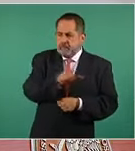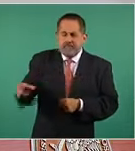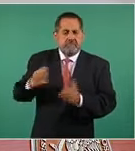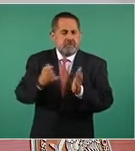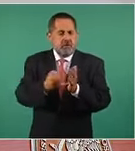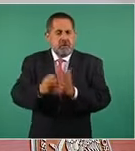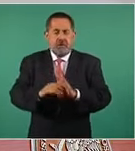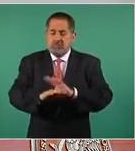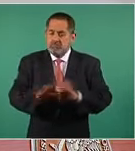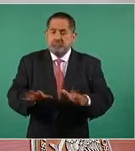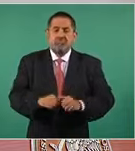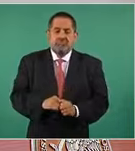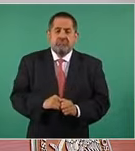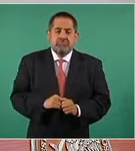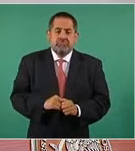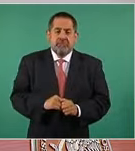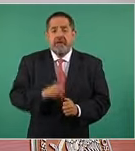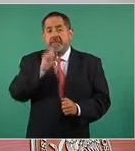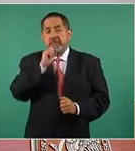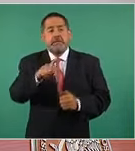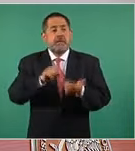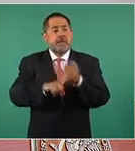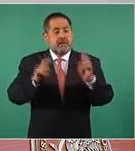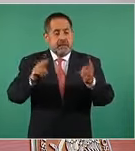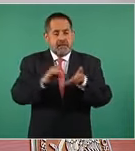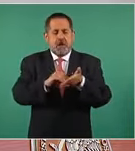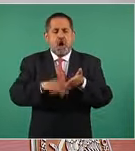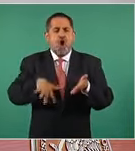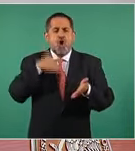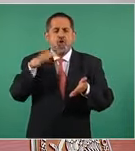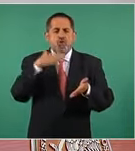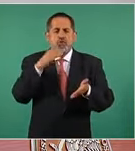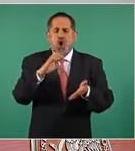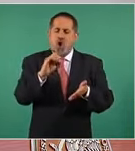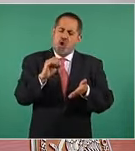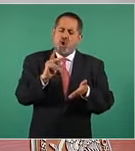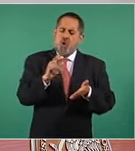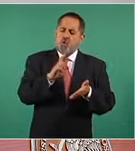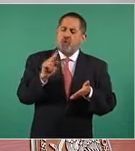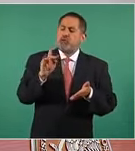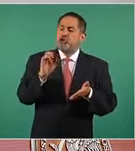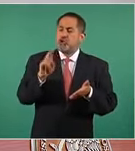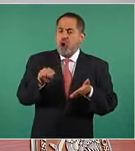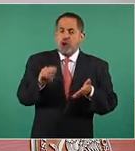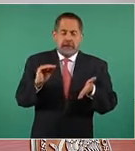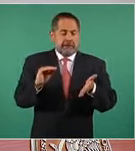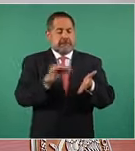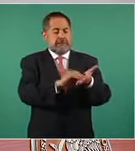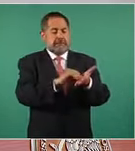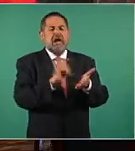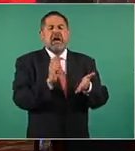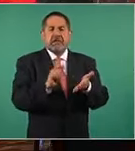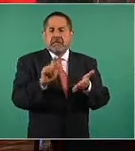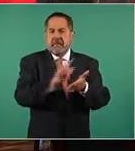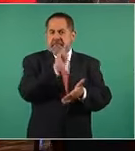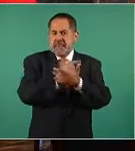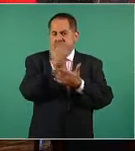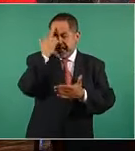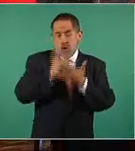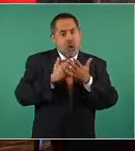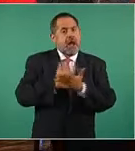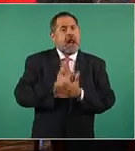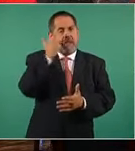se tipificó la corrupción como delito grave, pues no lo era, sin conceder